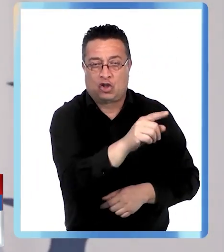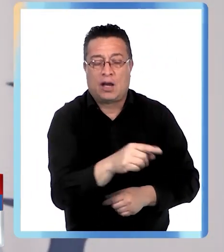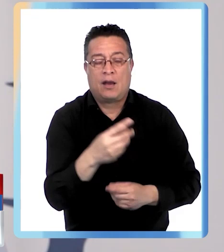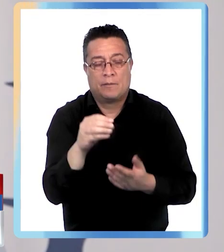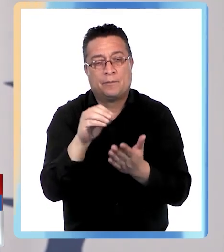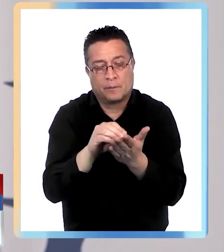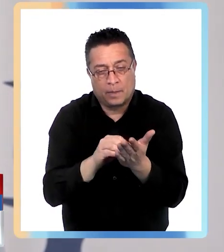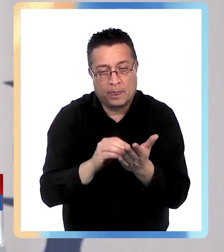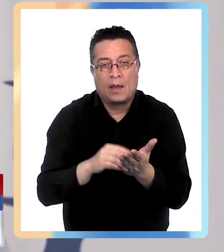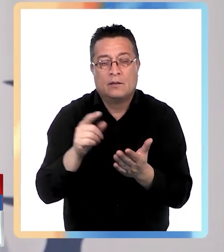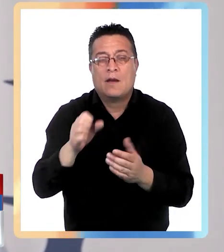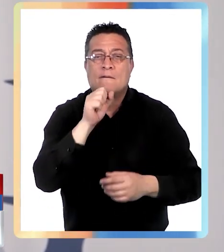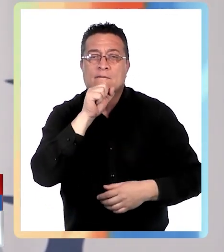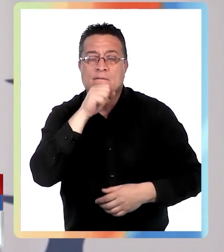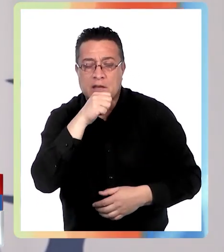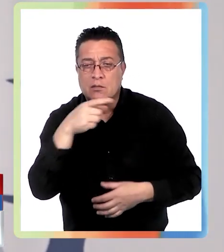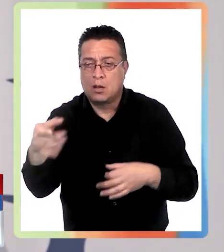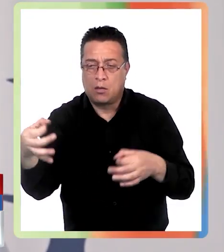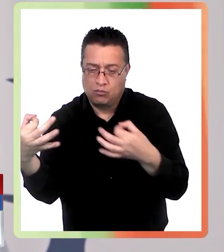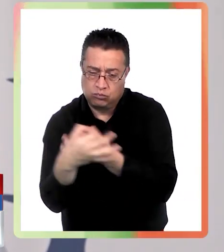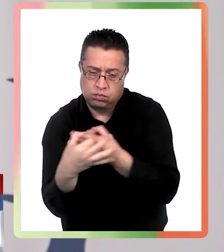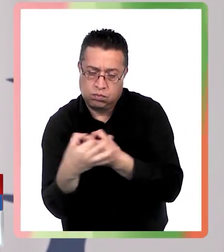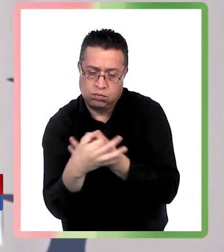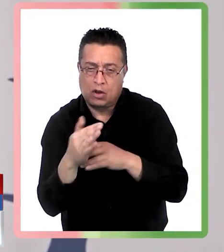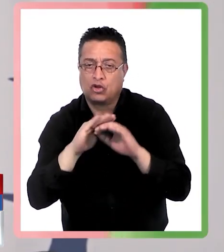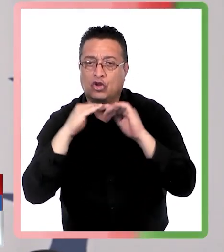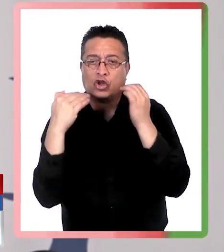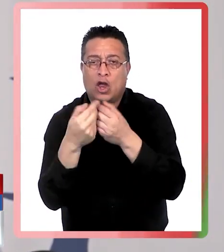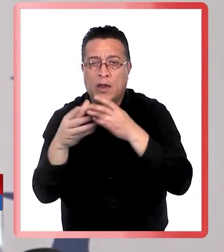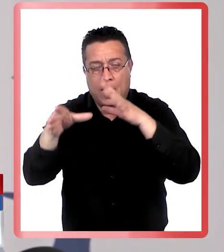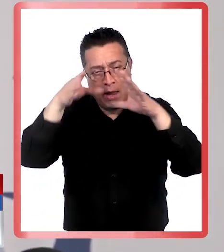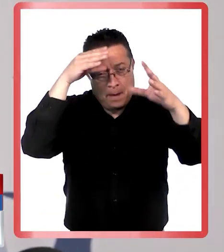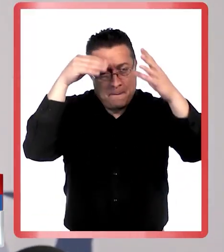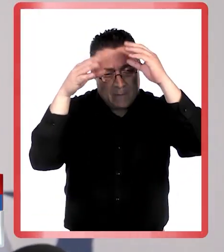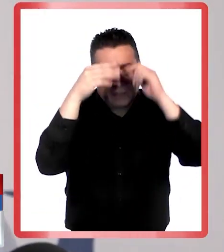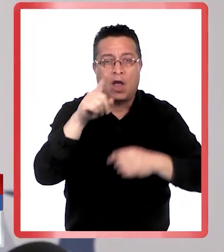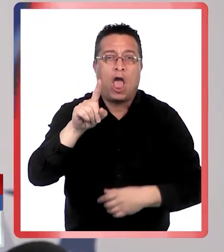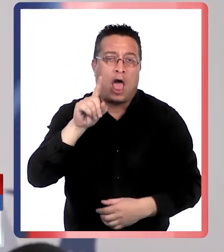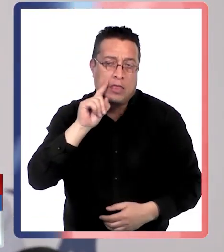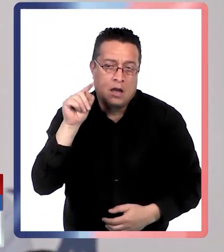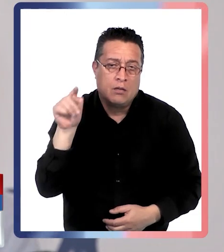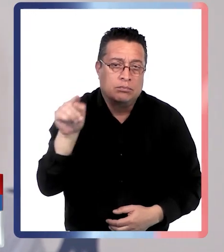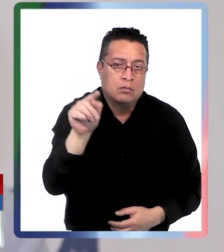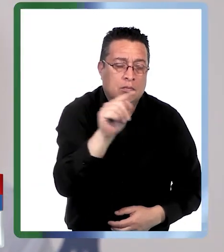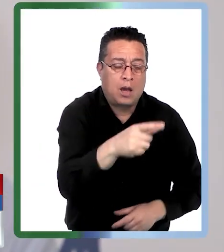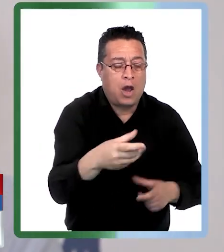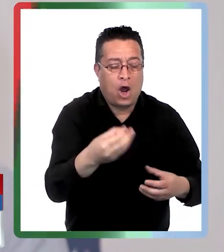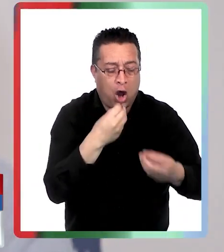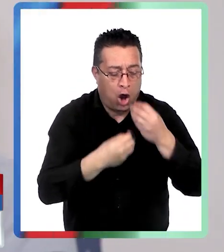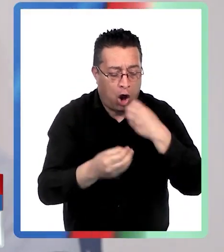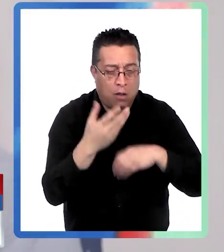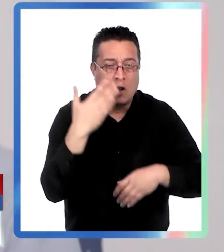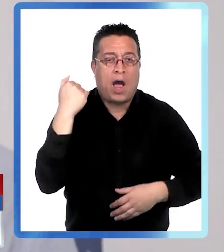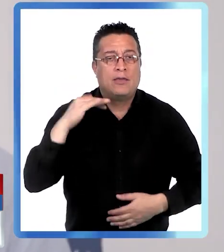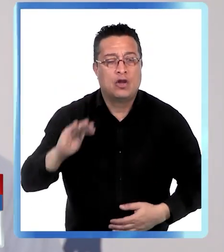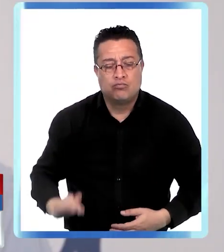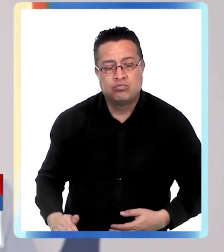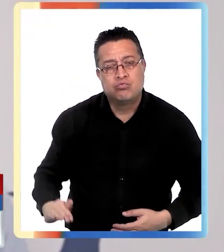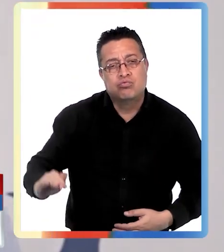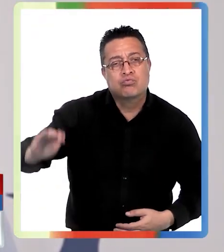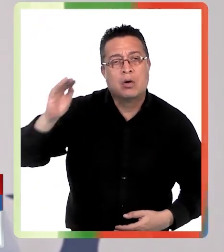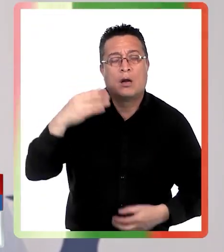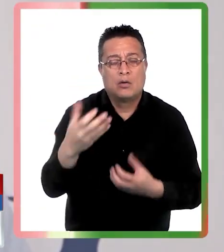eh ancianos que nos van a contar todos sus experiencias que tienen ellos y todos los platos que ellos comían cuando eran niño